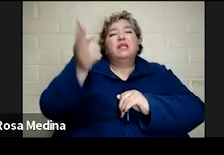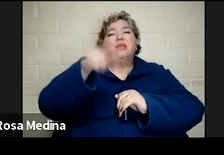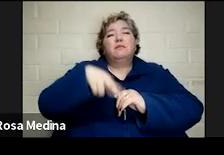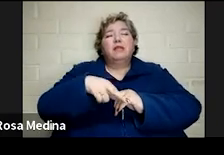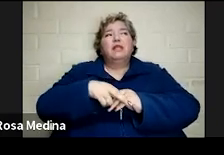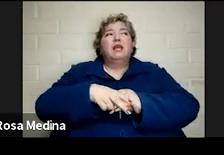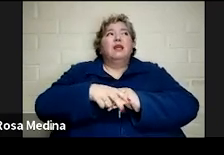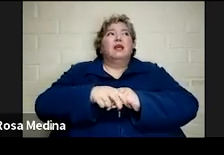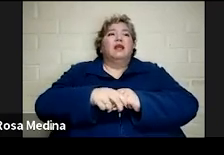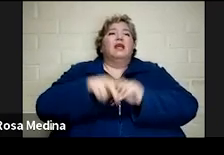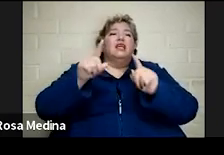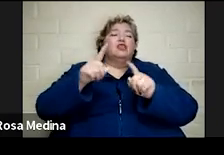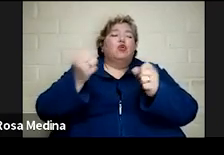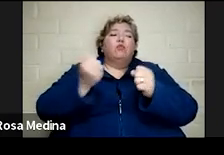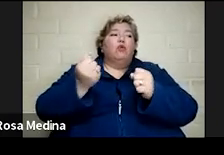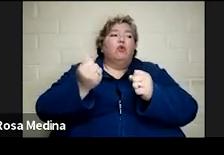como cambiar.